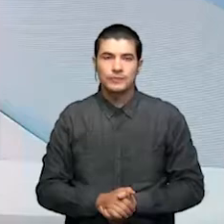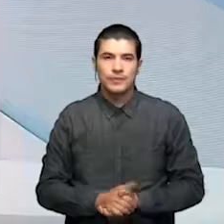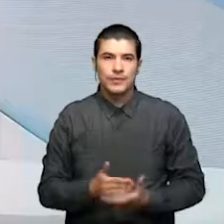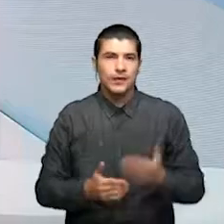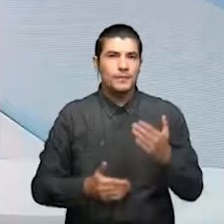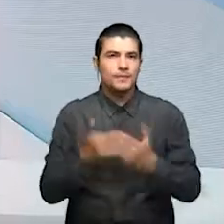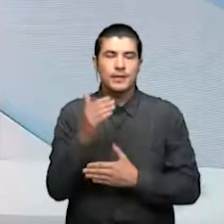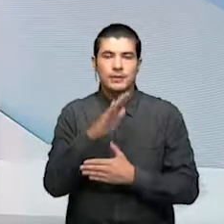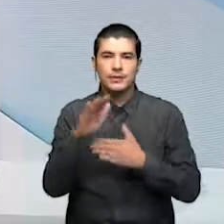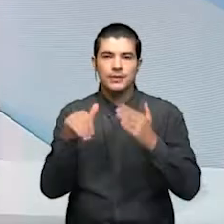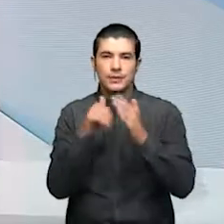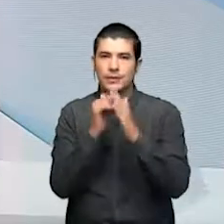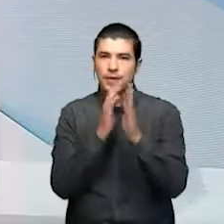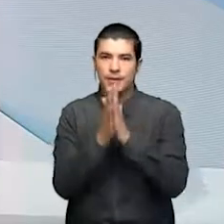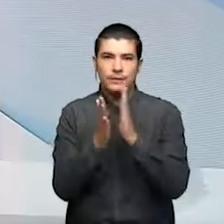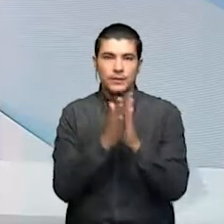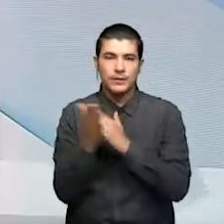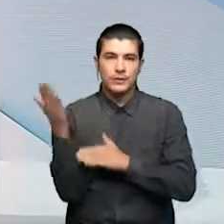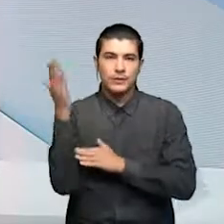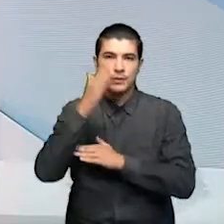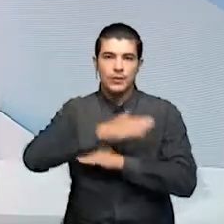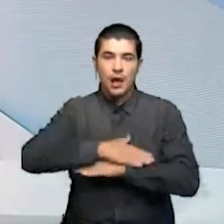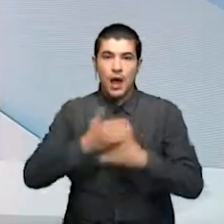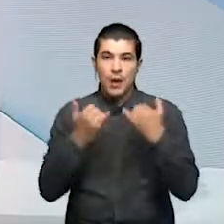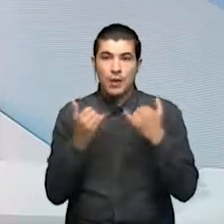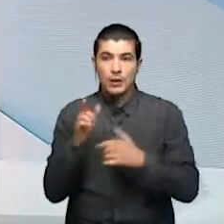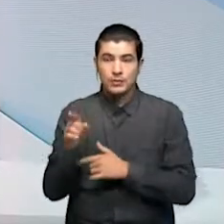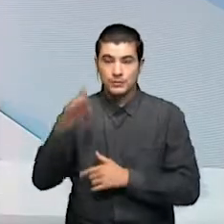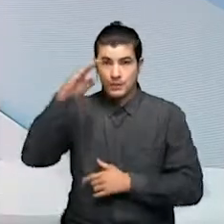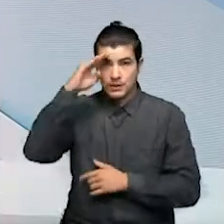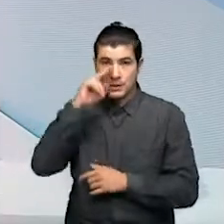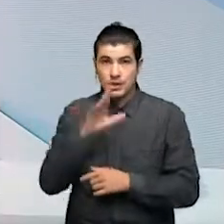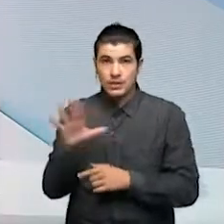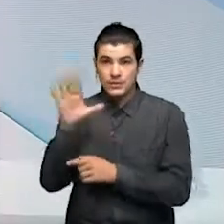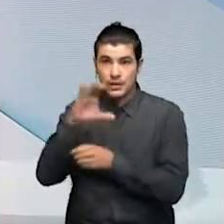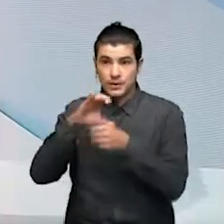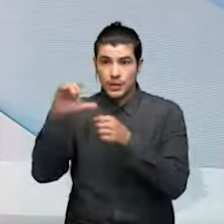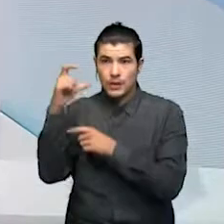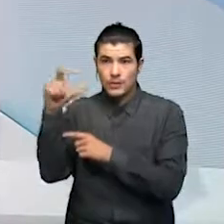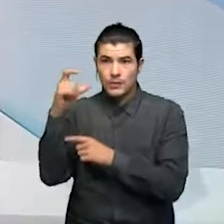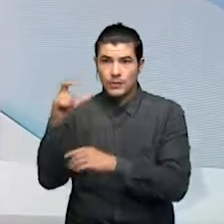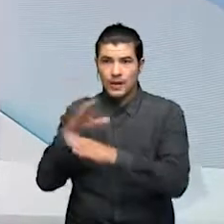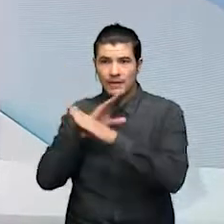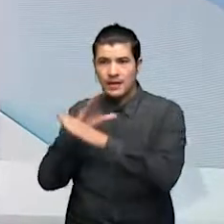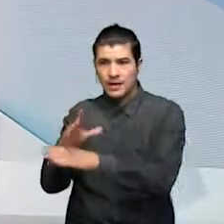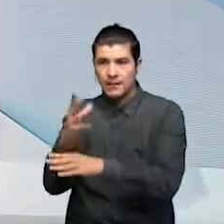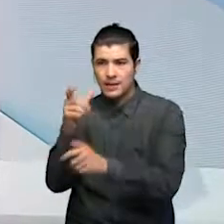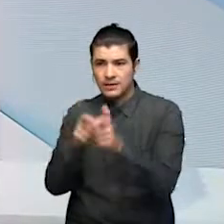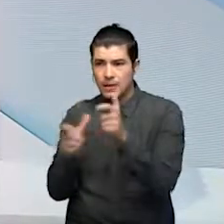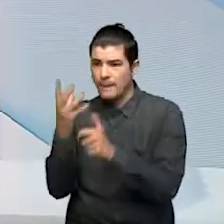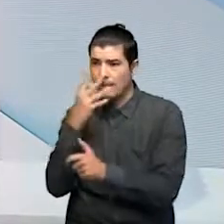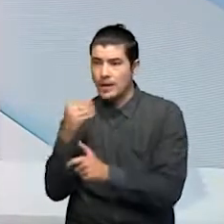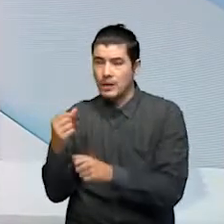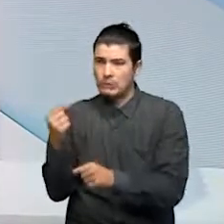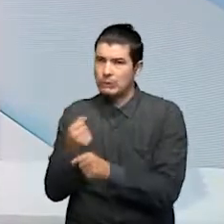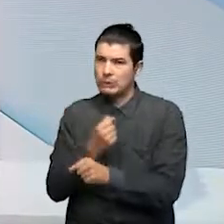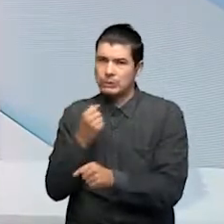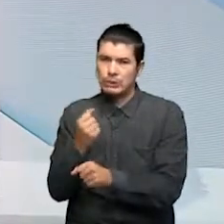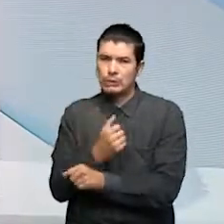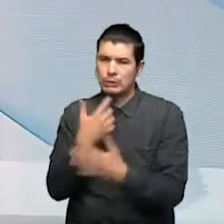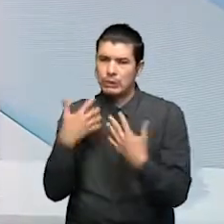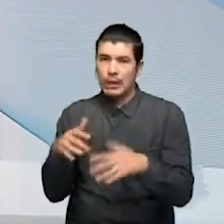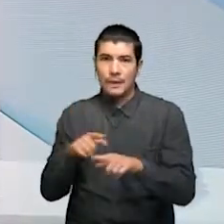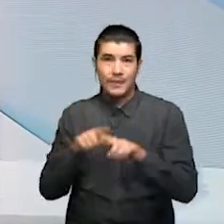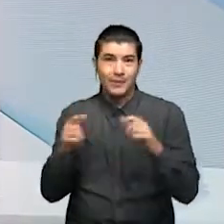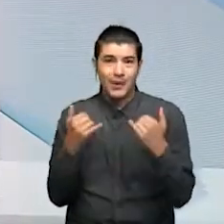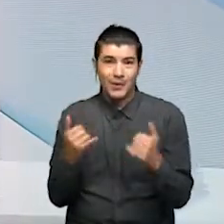iniciamos con el desarrollo de toda la información y para las autoridades en la frontera combatir la delincuencia es un trabajo pero hay una gran preocupación por las cifras